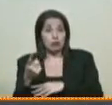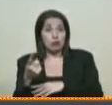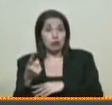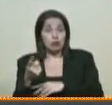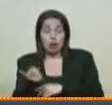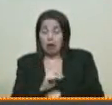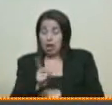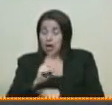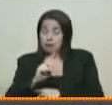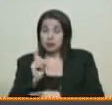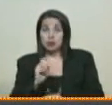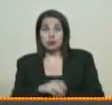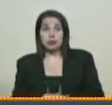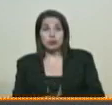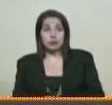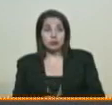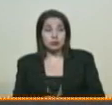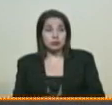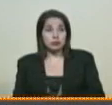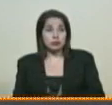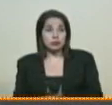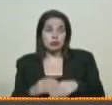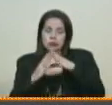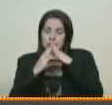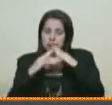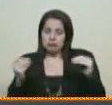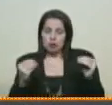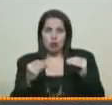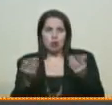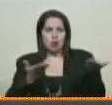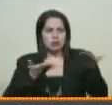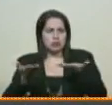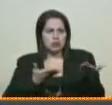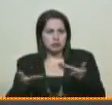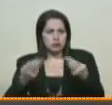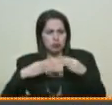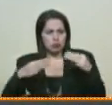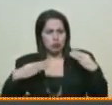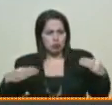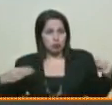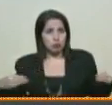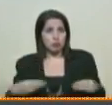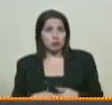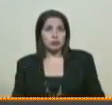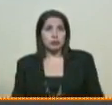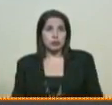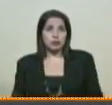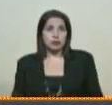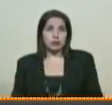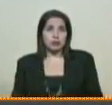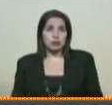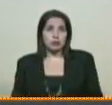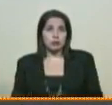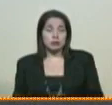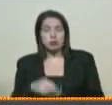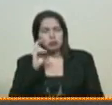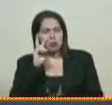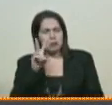Acelere todos los procesos de cobro digital en todos los servicios públicos de transporte. Yo estuve viendo el otro